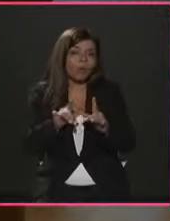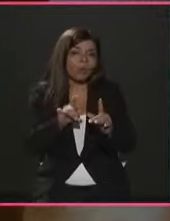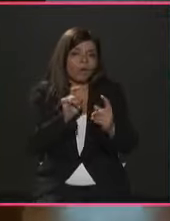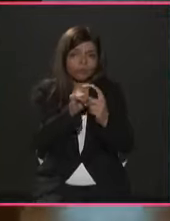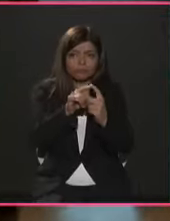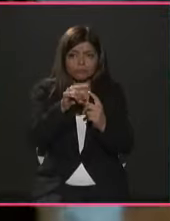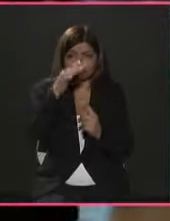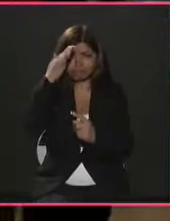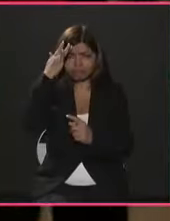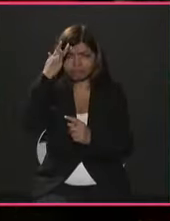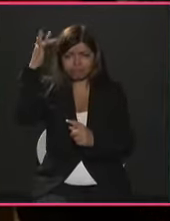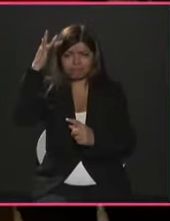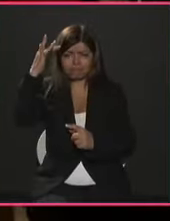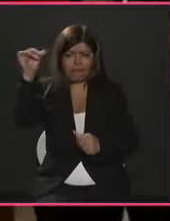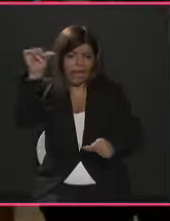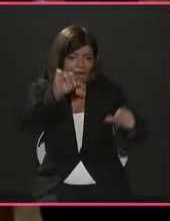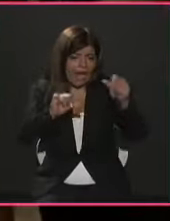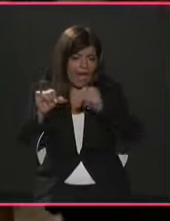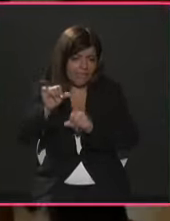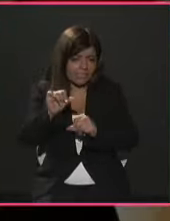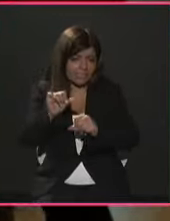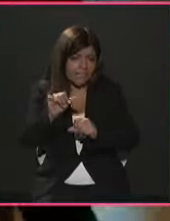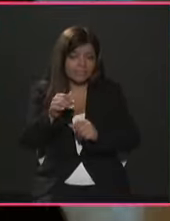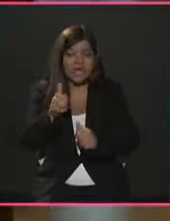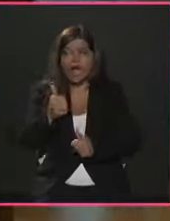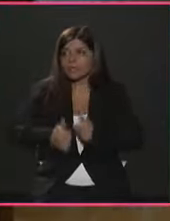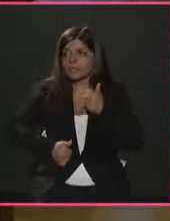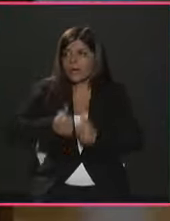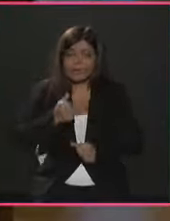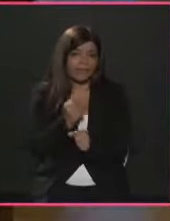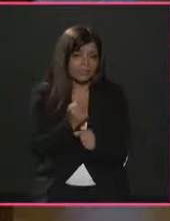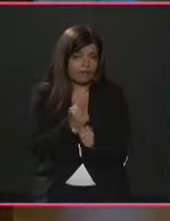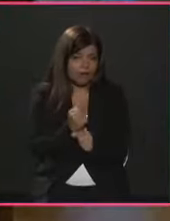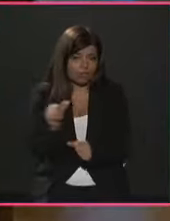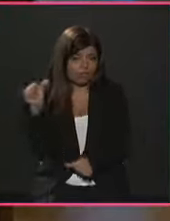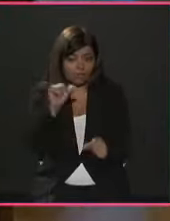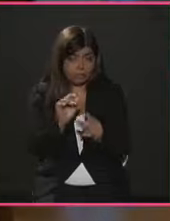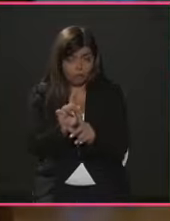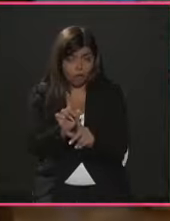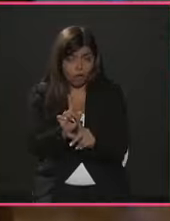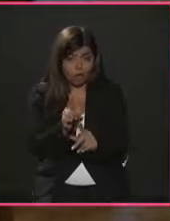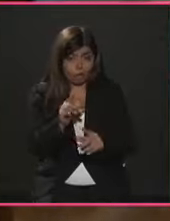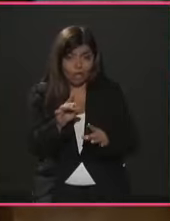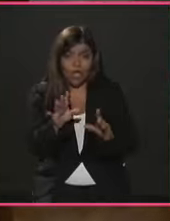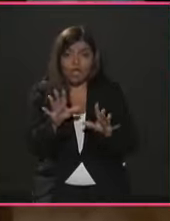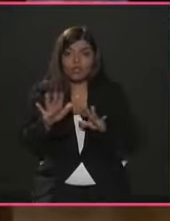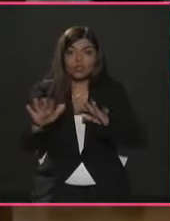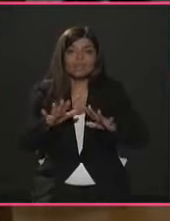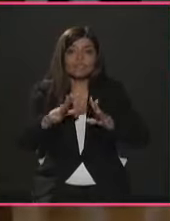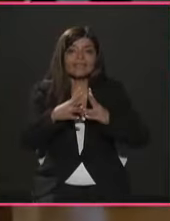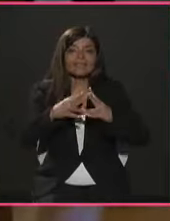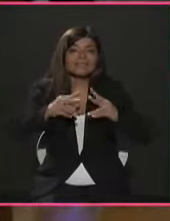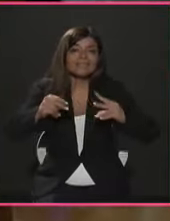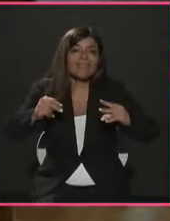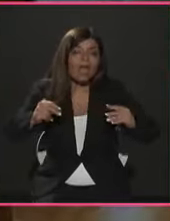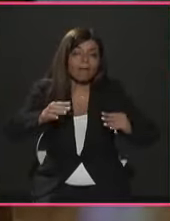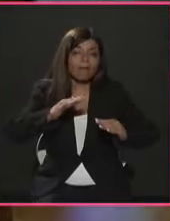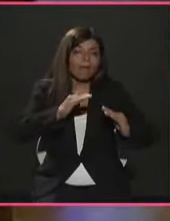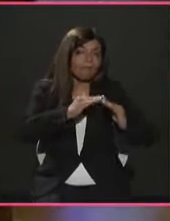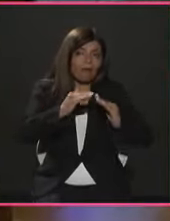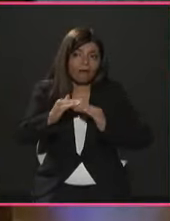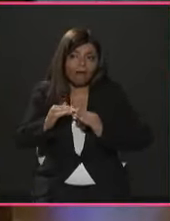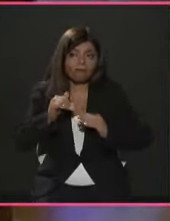eh o no están vinculados con una carrera científica Pero la idea es conectarlos con eso eh ha sido un exitoso